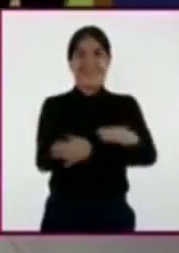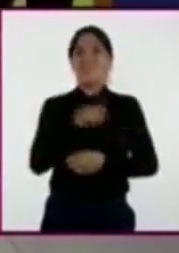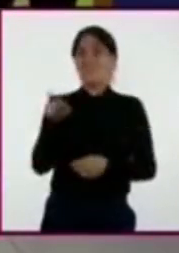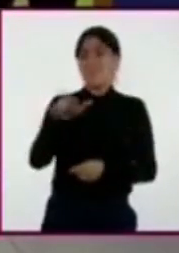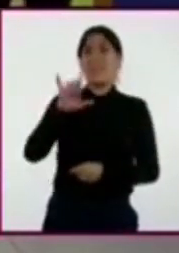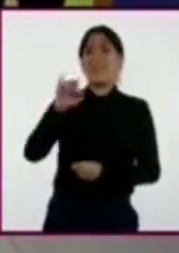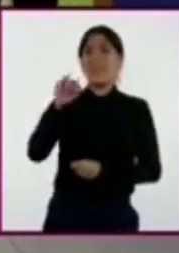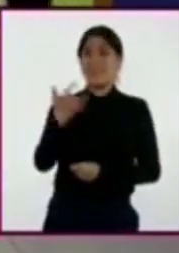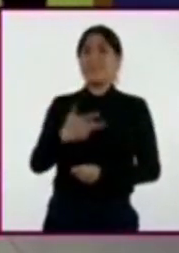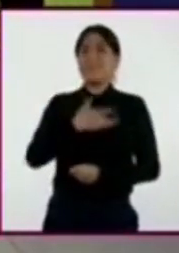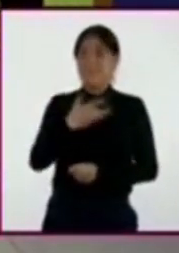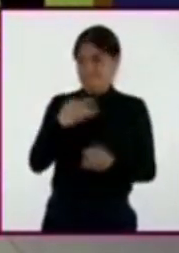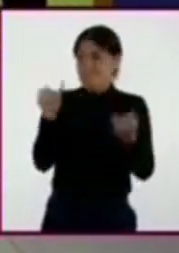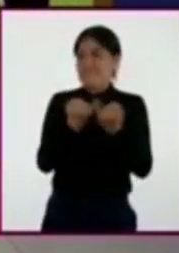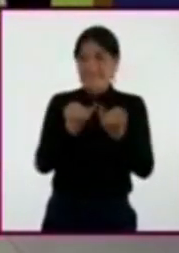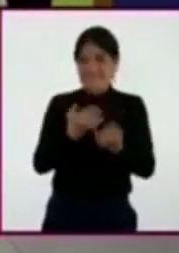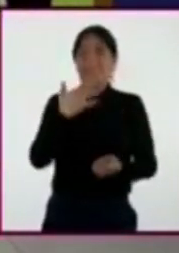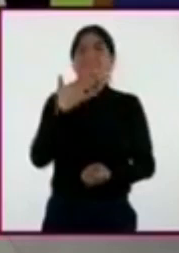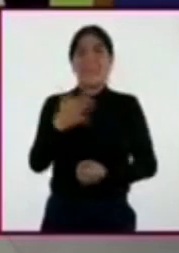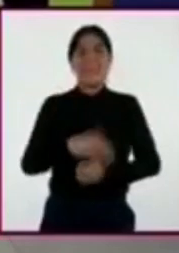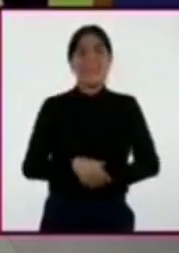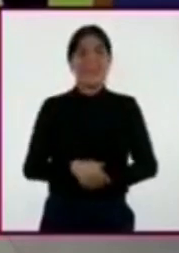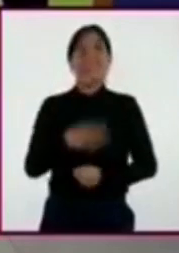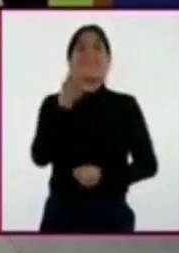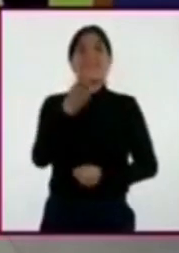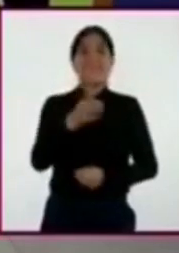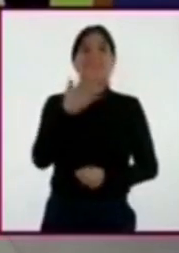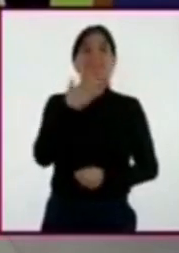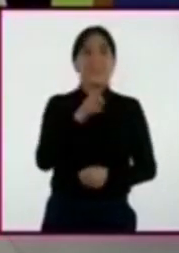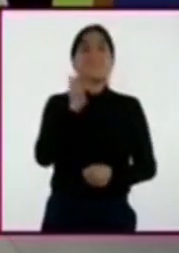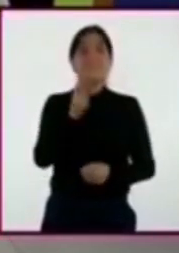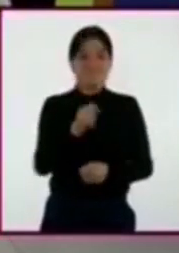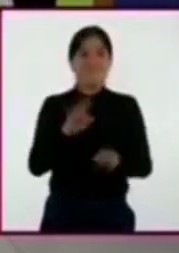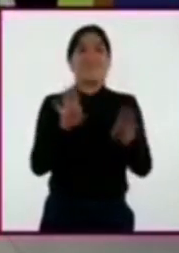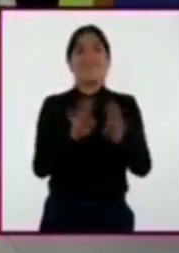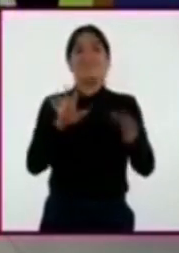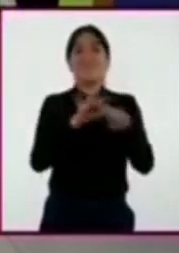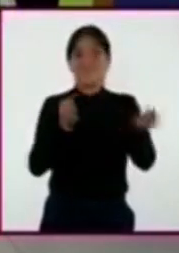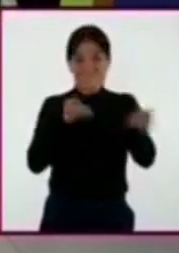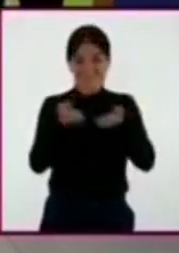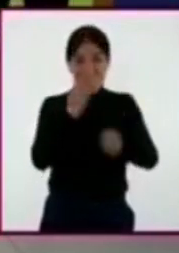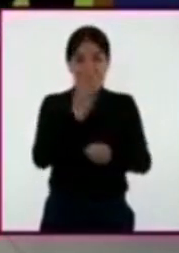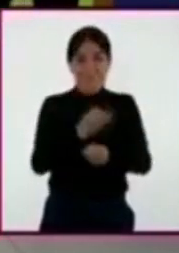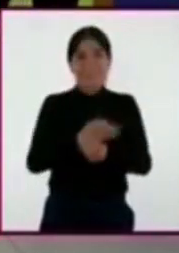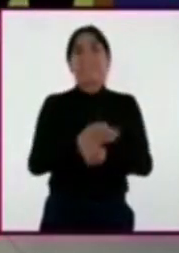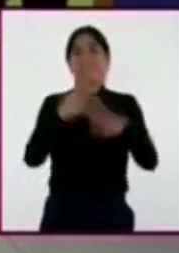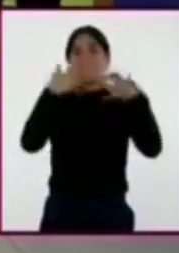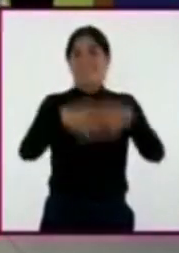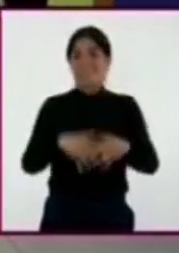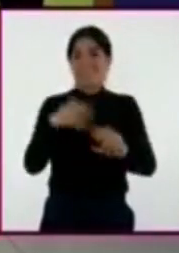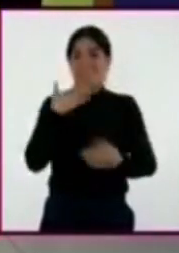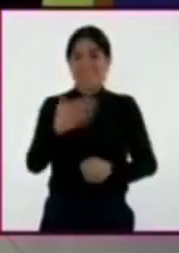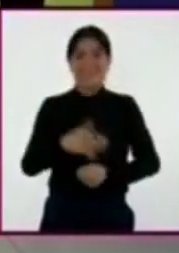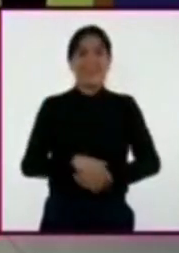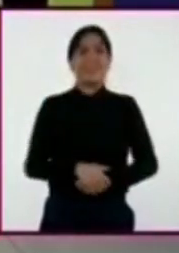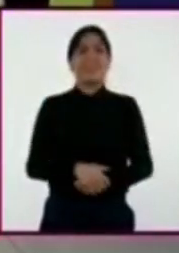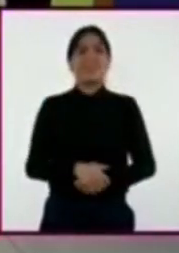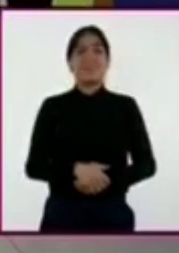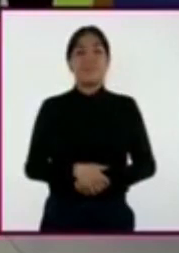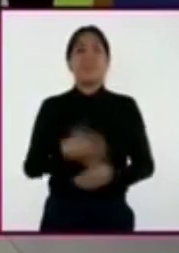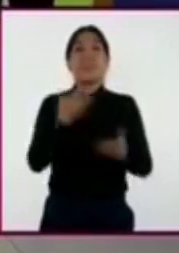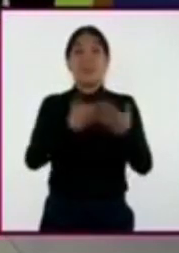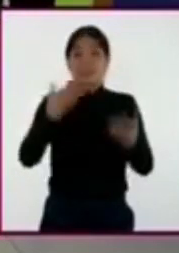sientes, Leslie? Igual. Excelente, eso quiere decir que nuestro calentamiento está funcionando. Ahora vamos